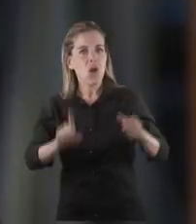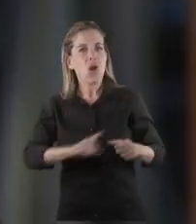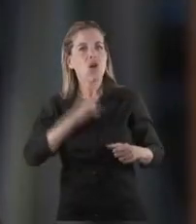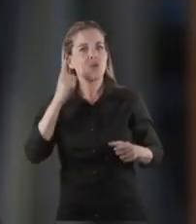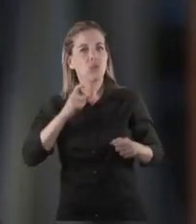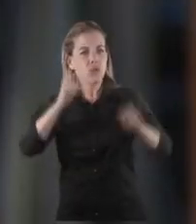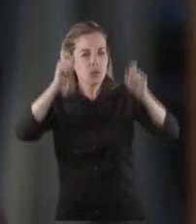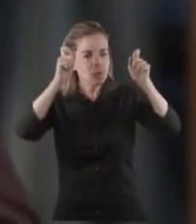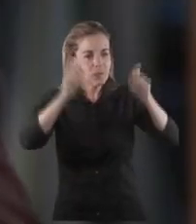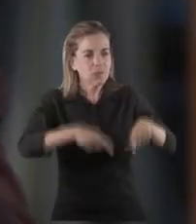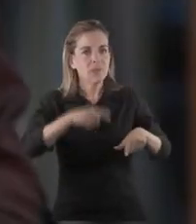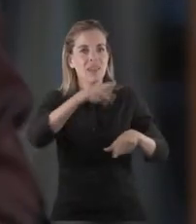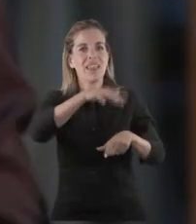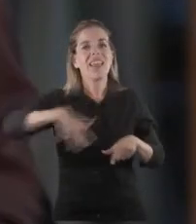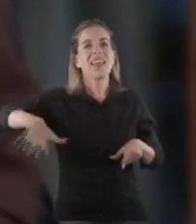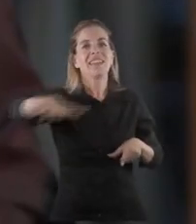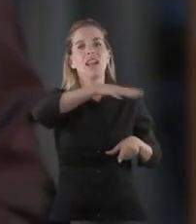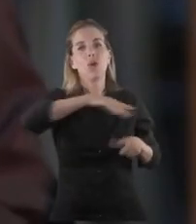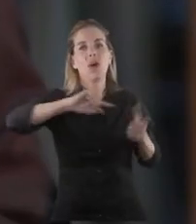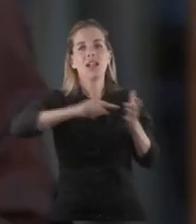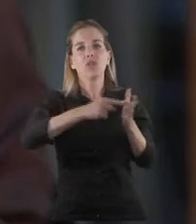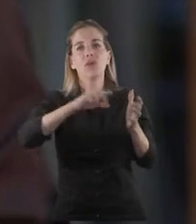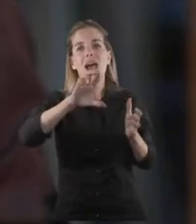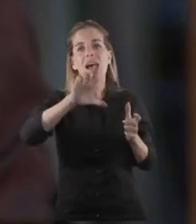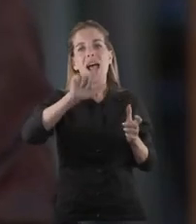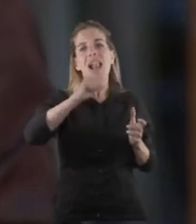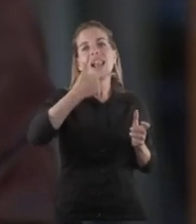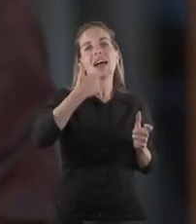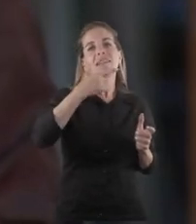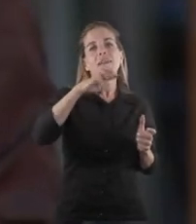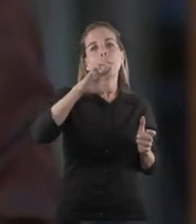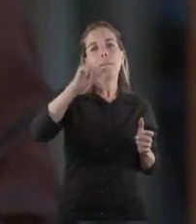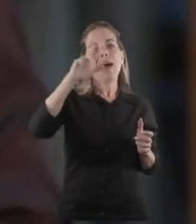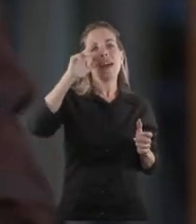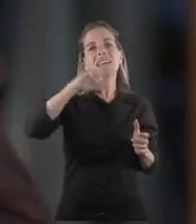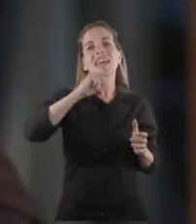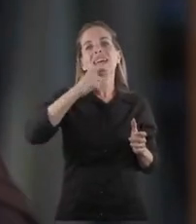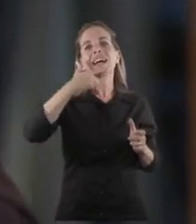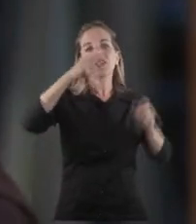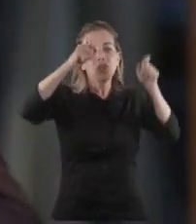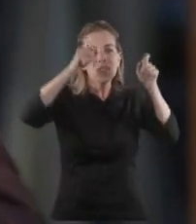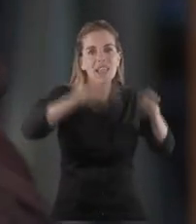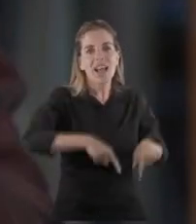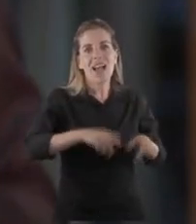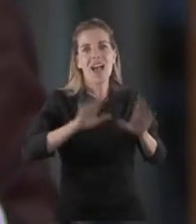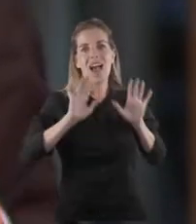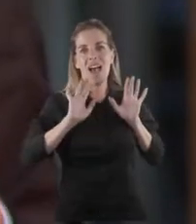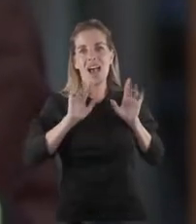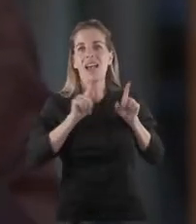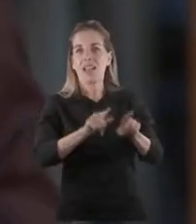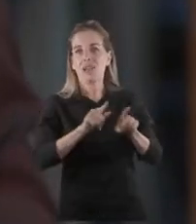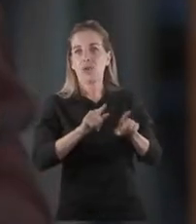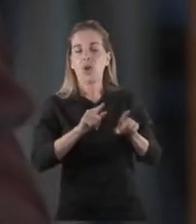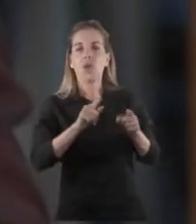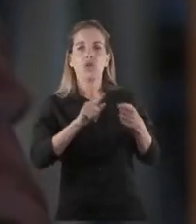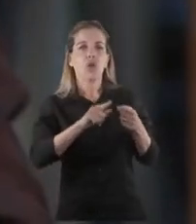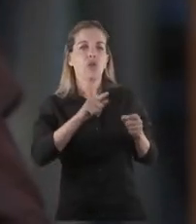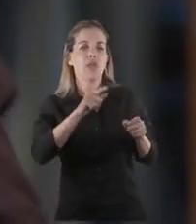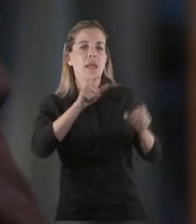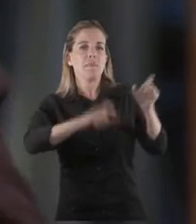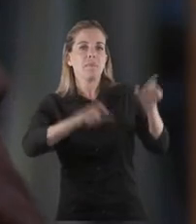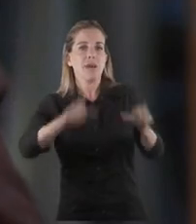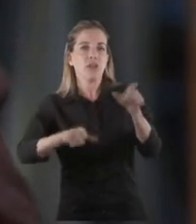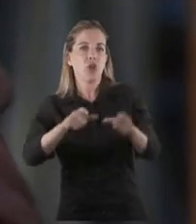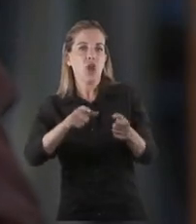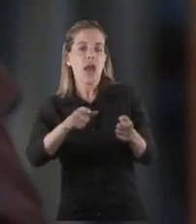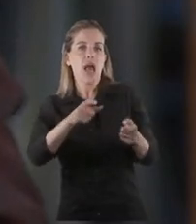parejenses, y que eso hace el termómetro diario, en donde el patrón, el empleado, el trabajador se